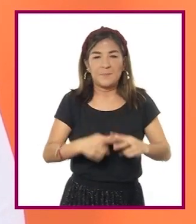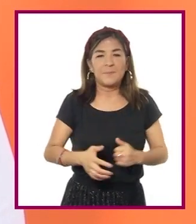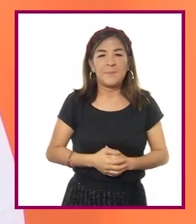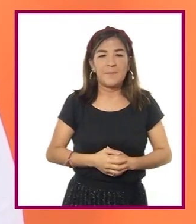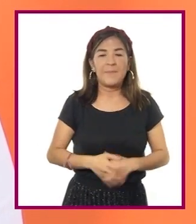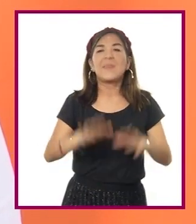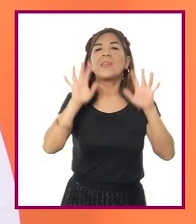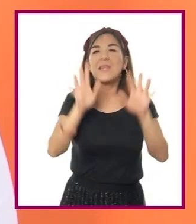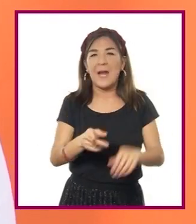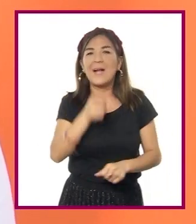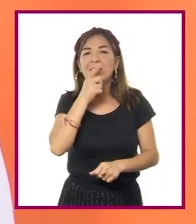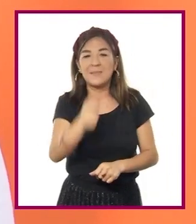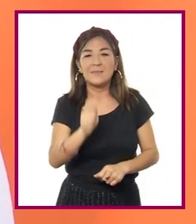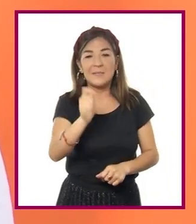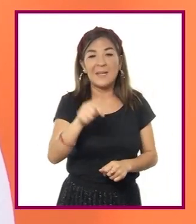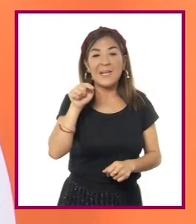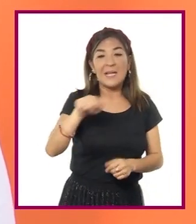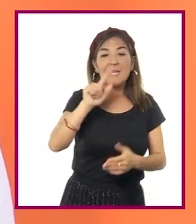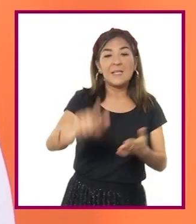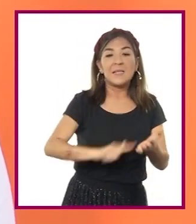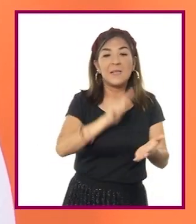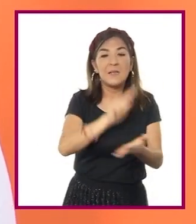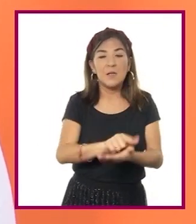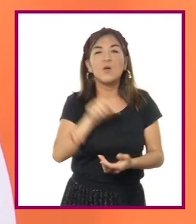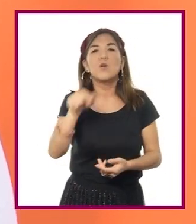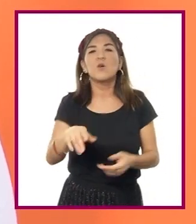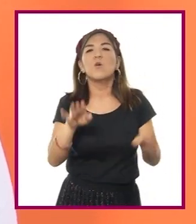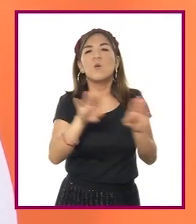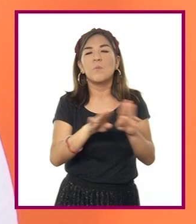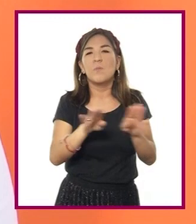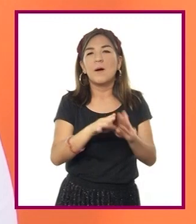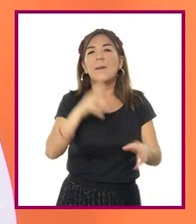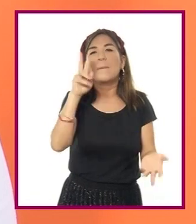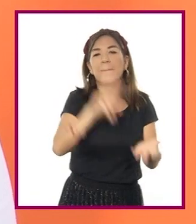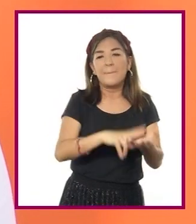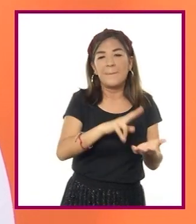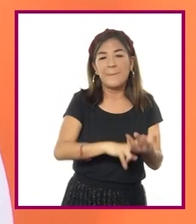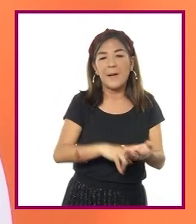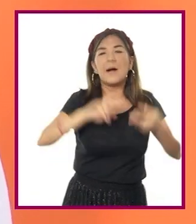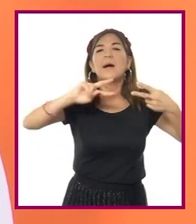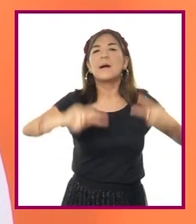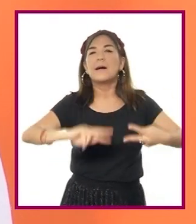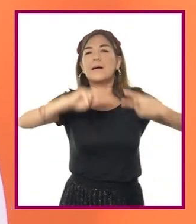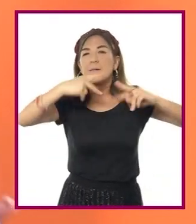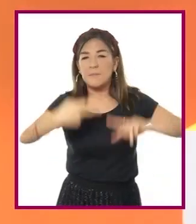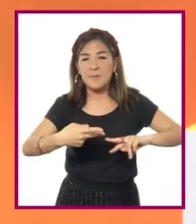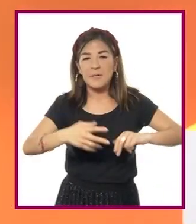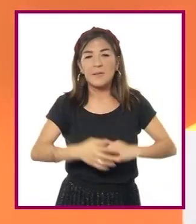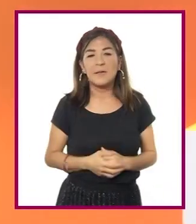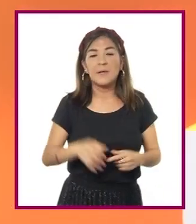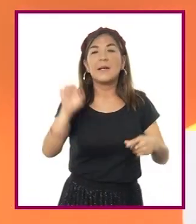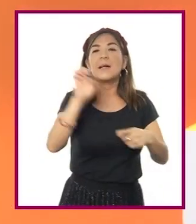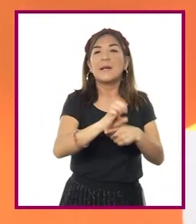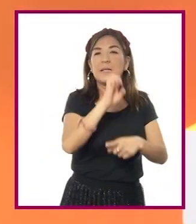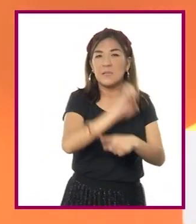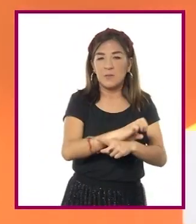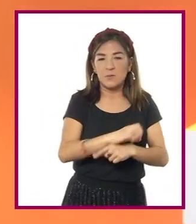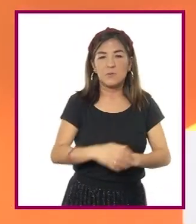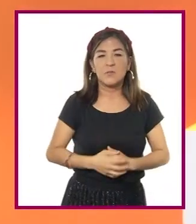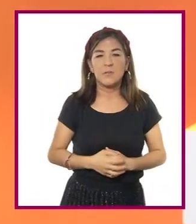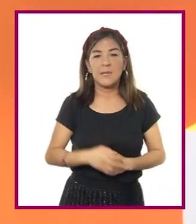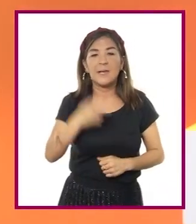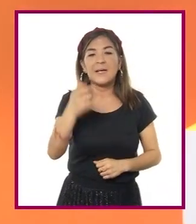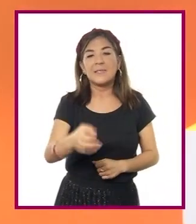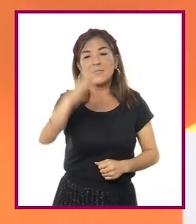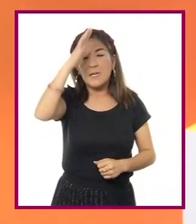se enunció que esta ley es una situación de proporcionalidad inversa. Entonces, de